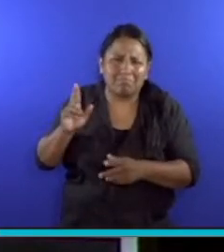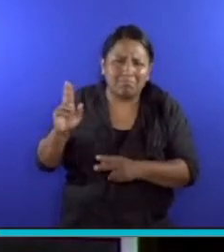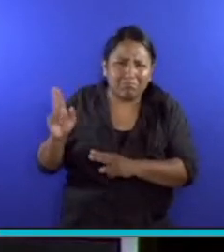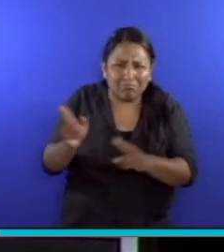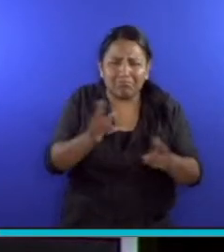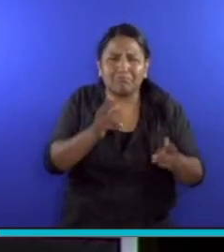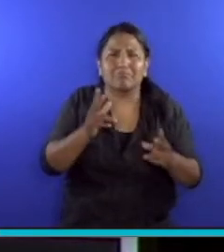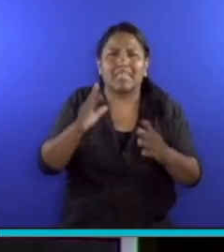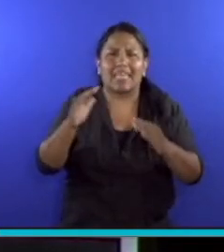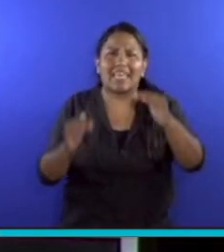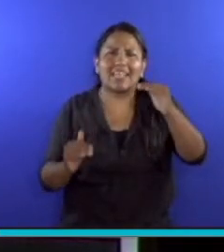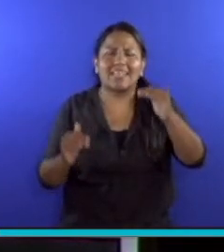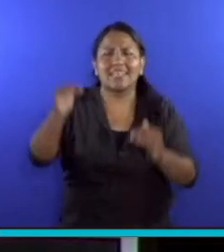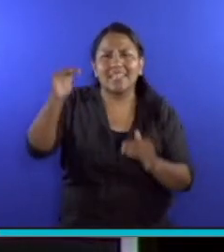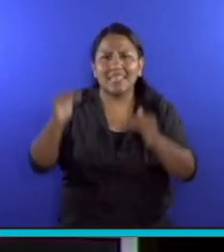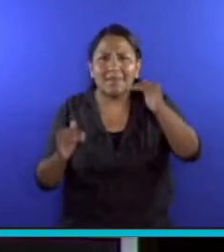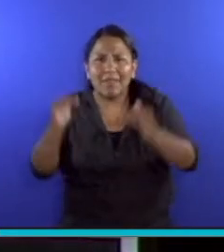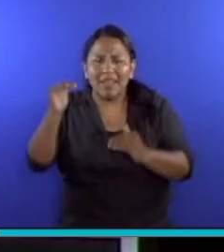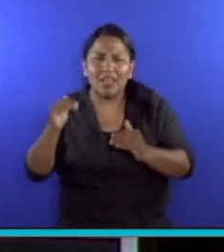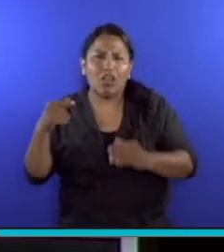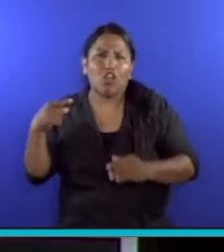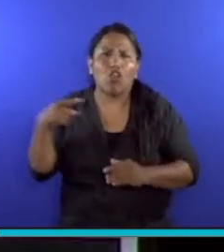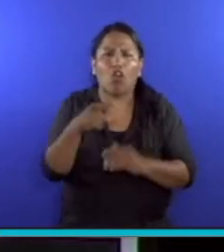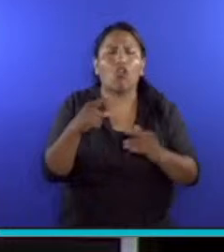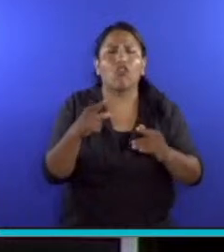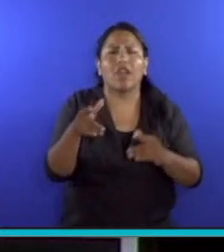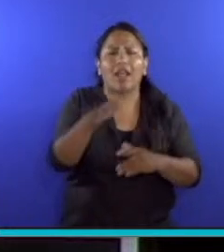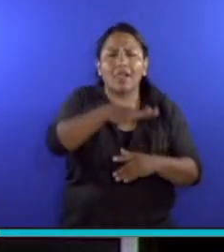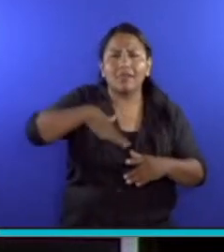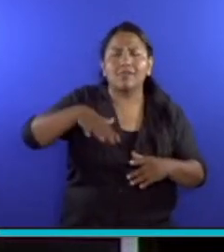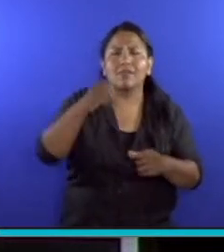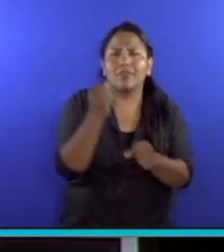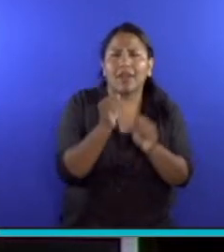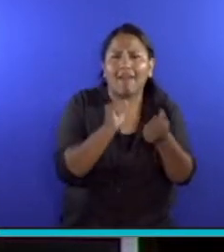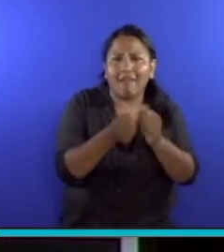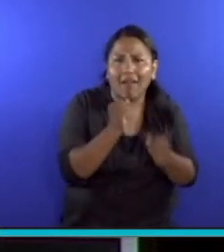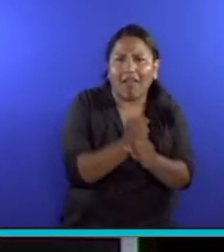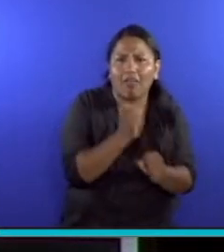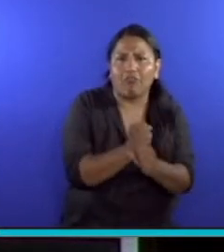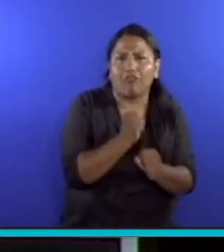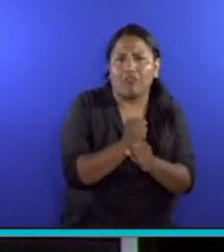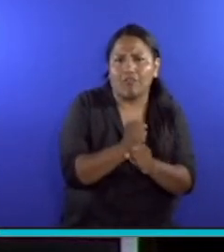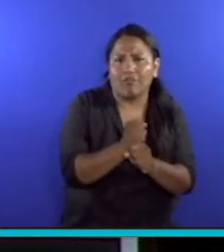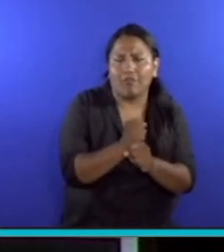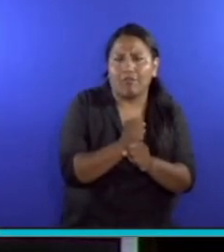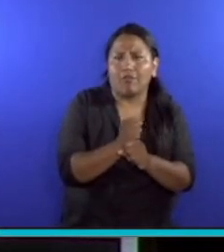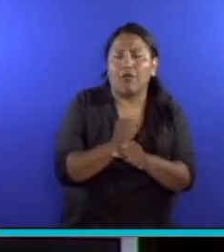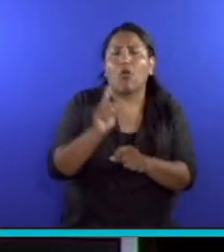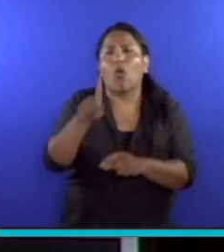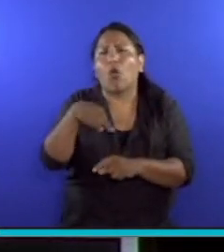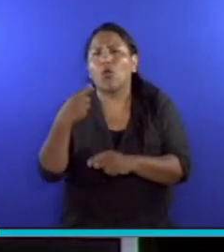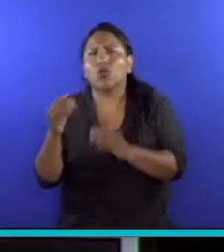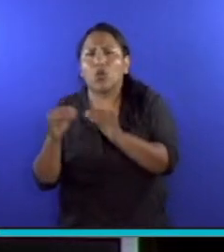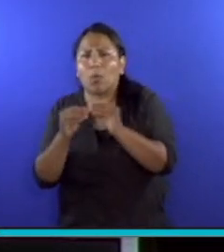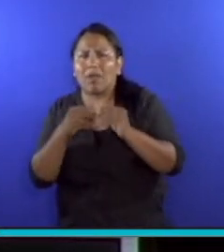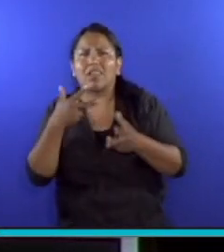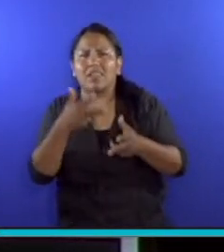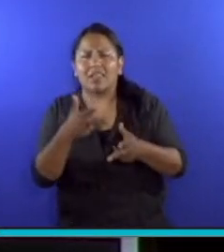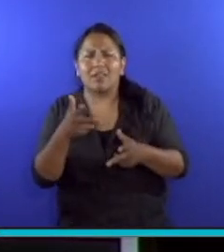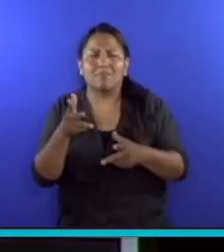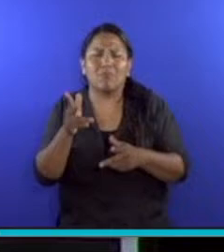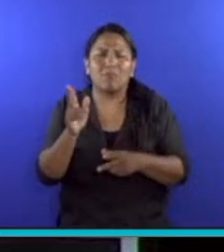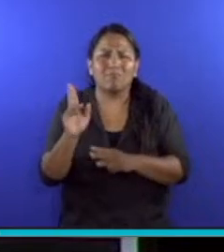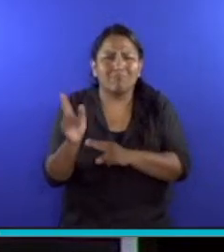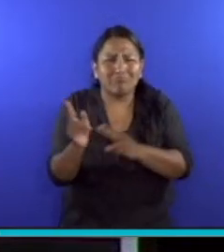un genocidio contra la clase trabajadora. Lo decían otros compañeros acá. Un genocidio